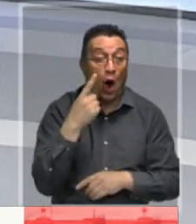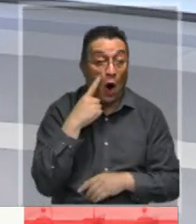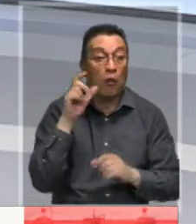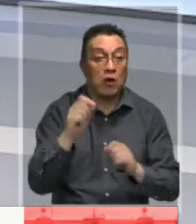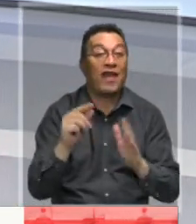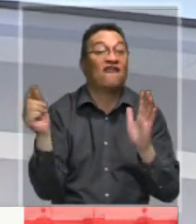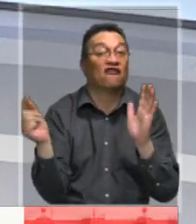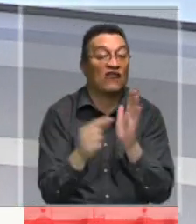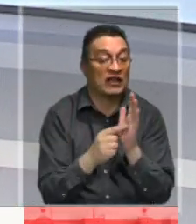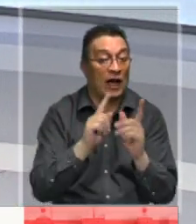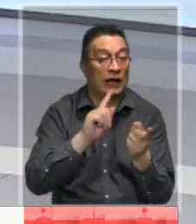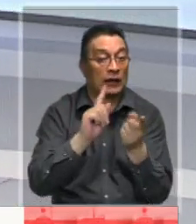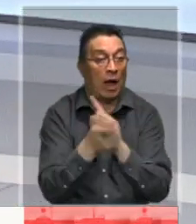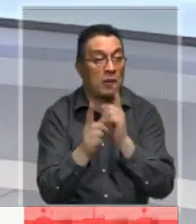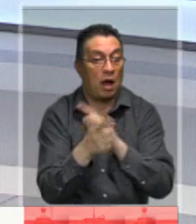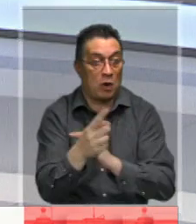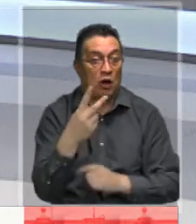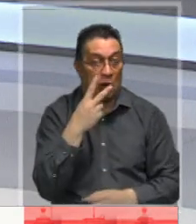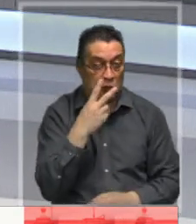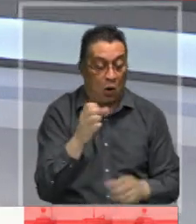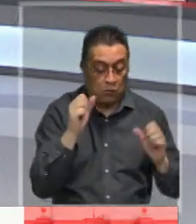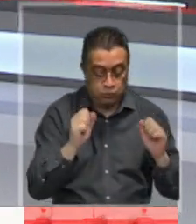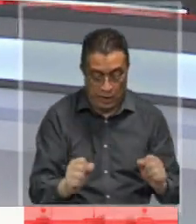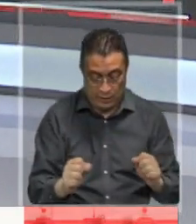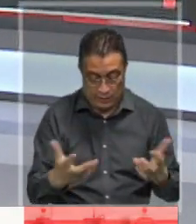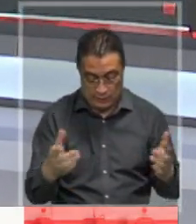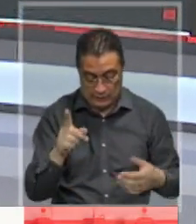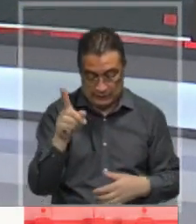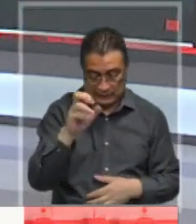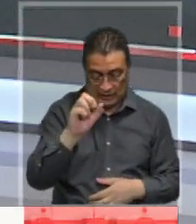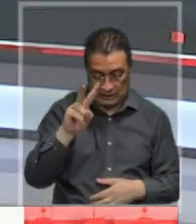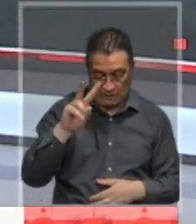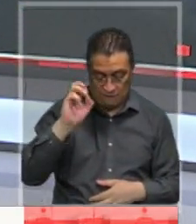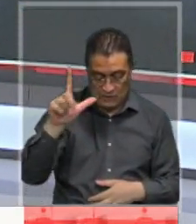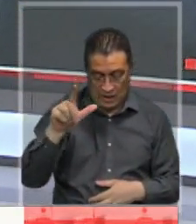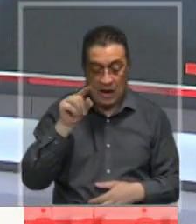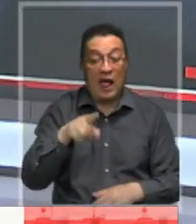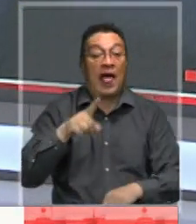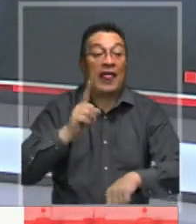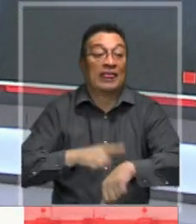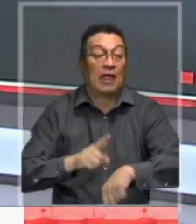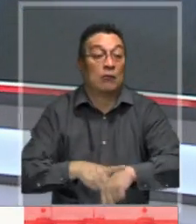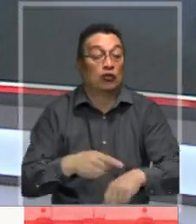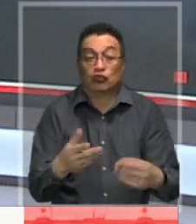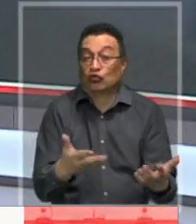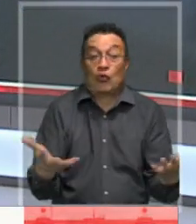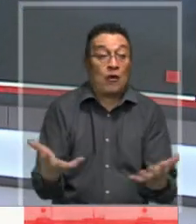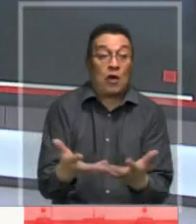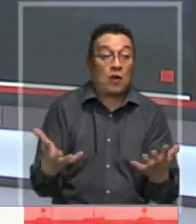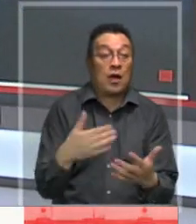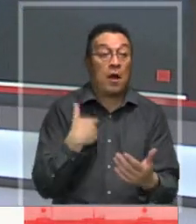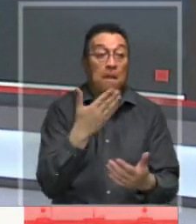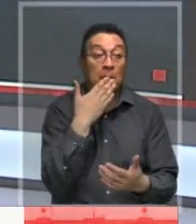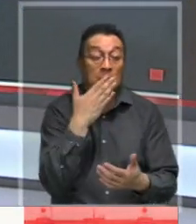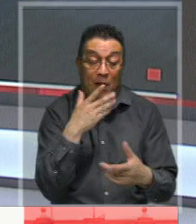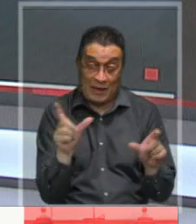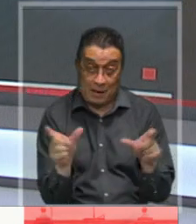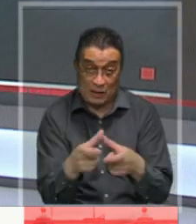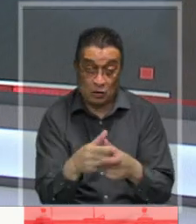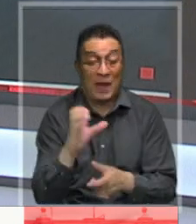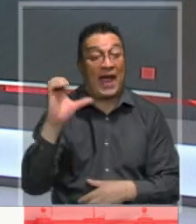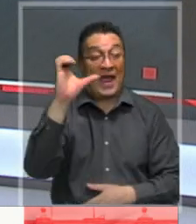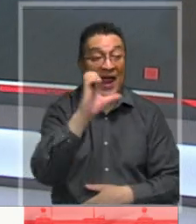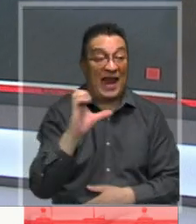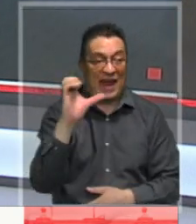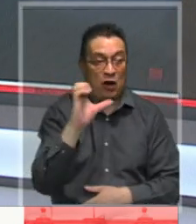cambiar, porque ahí ustedes lo van a explicar. El CERVEL al parecer no da con los tiempos. Bueno, la instalación de la comisión experta ahora en enero. A finales